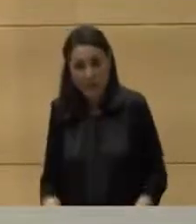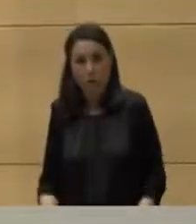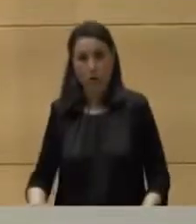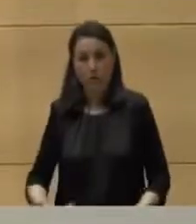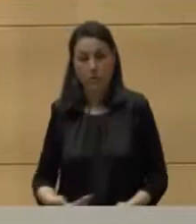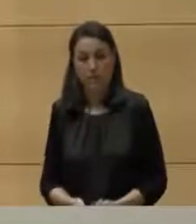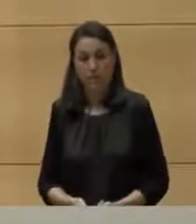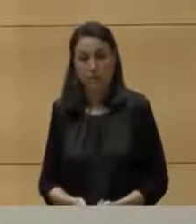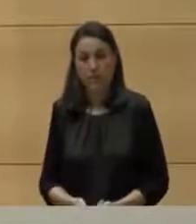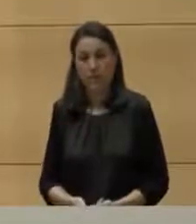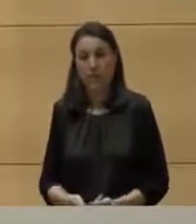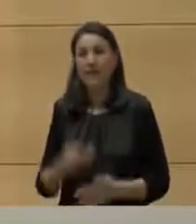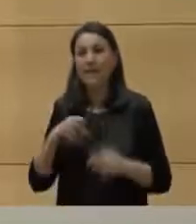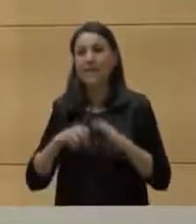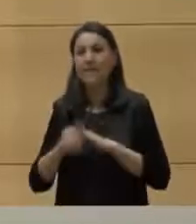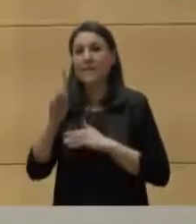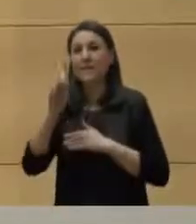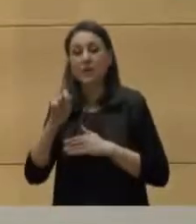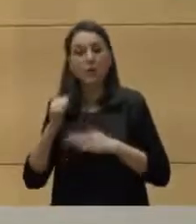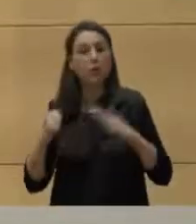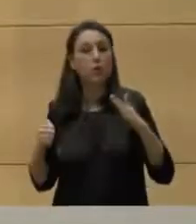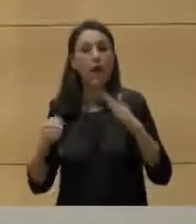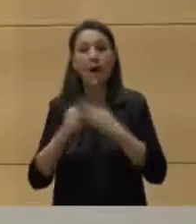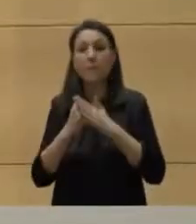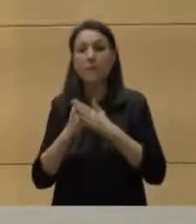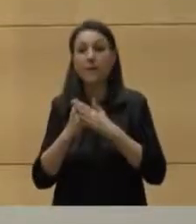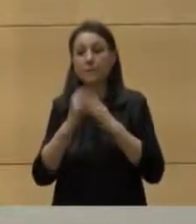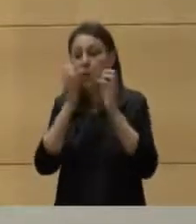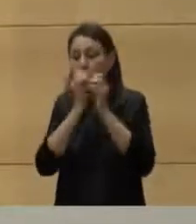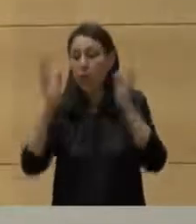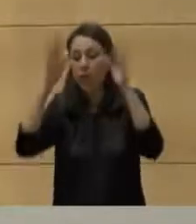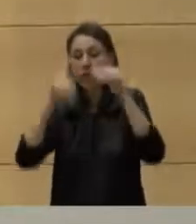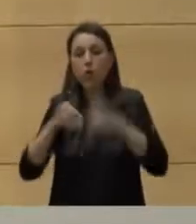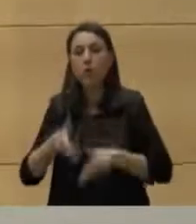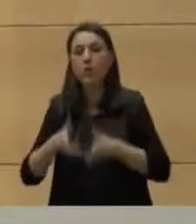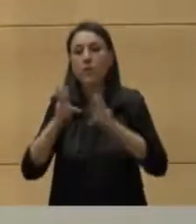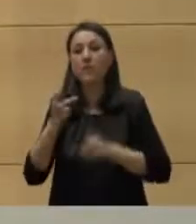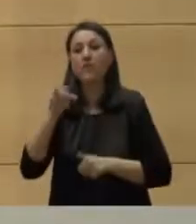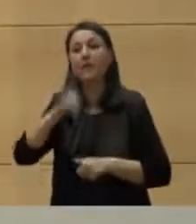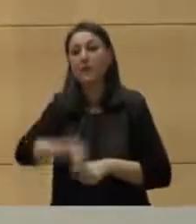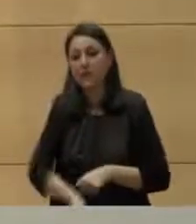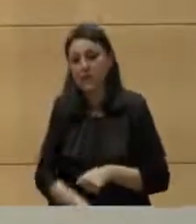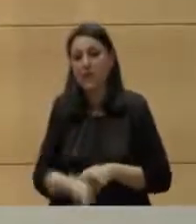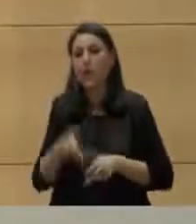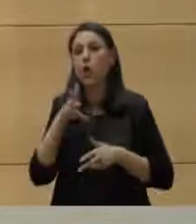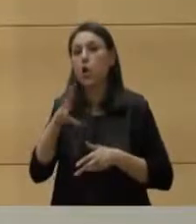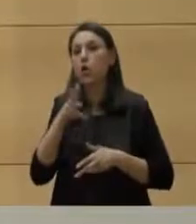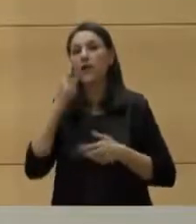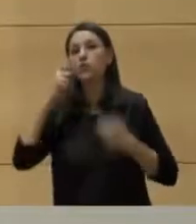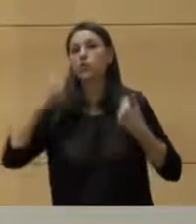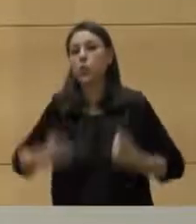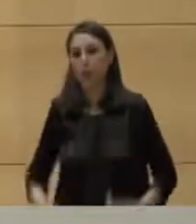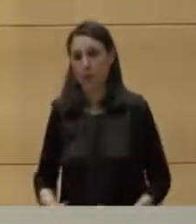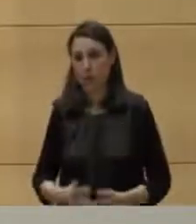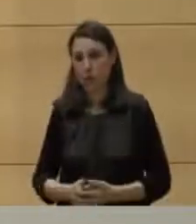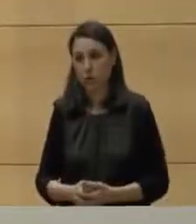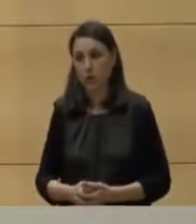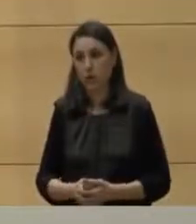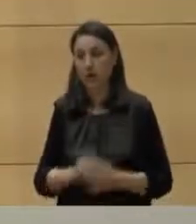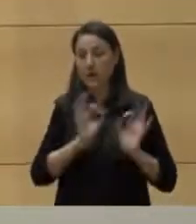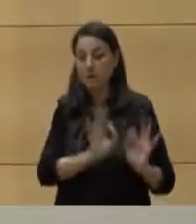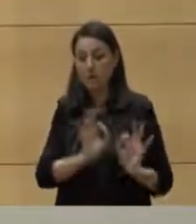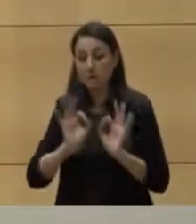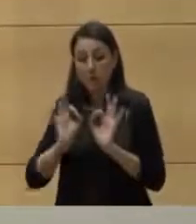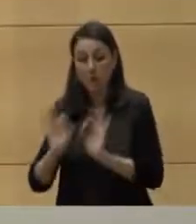momentos. Desarrollando al máximo el concepto de democracia y, sobre todo, los derechos humanos.